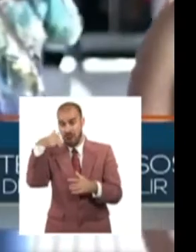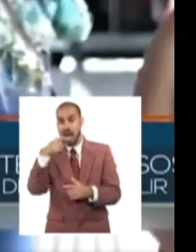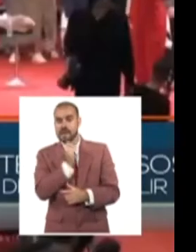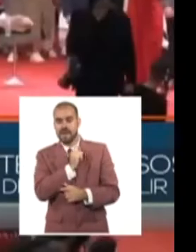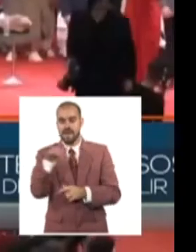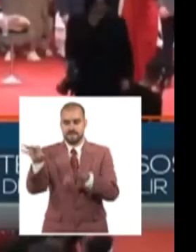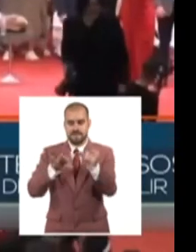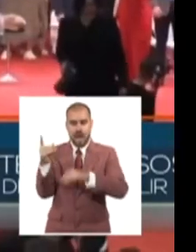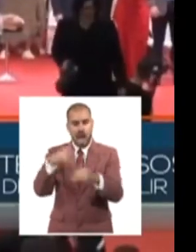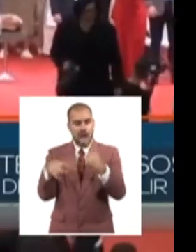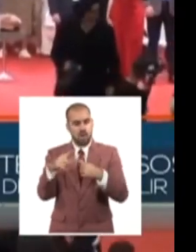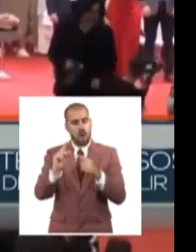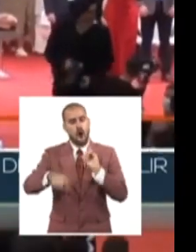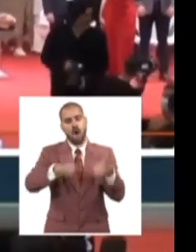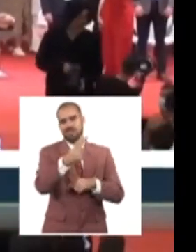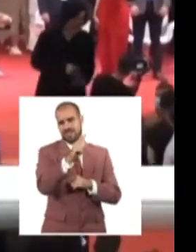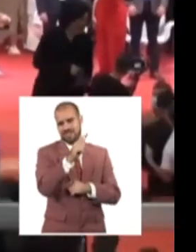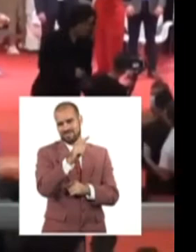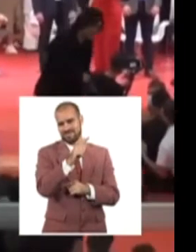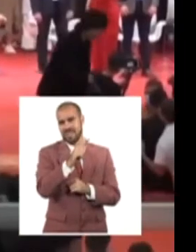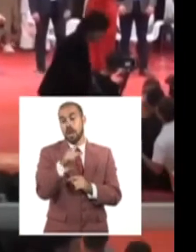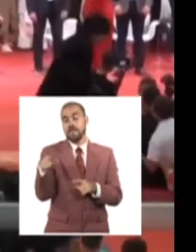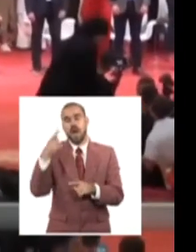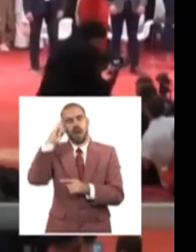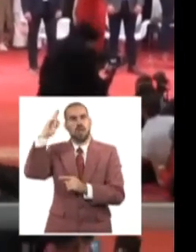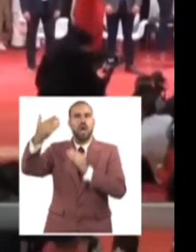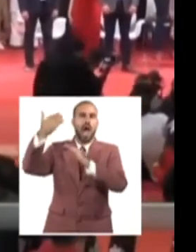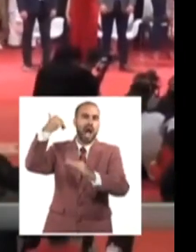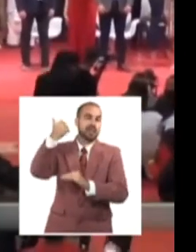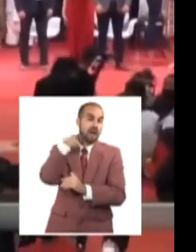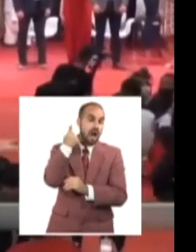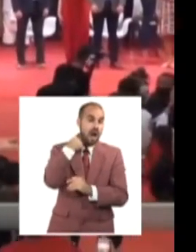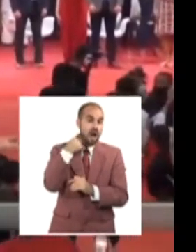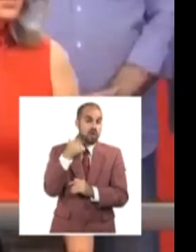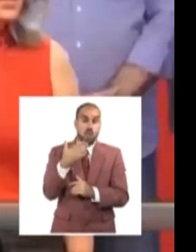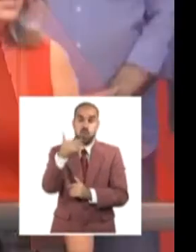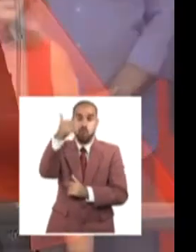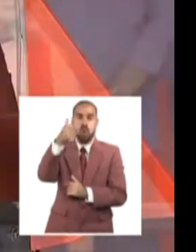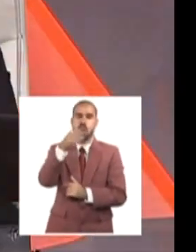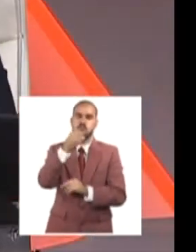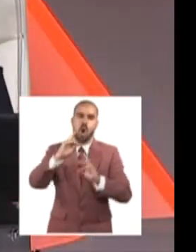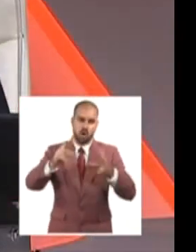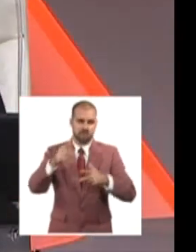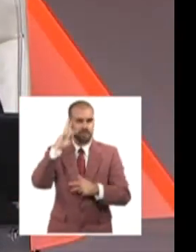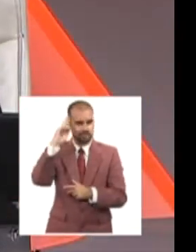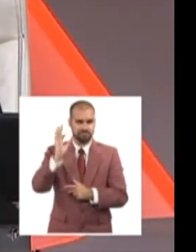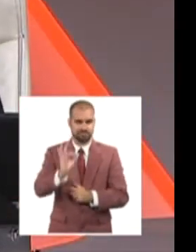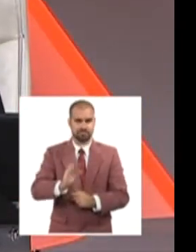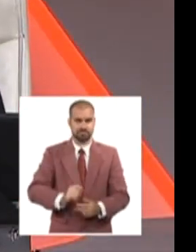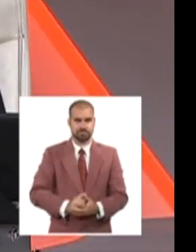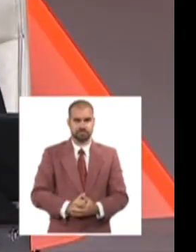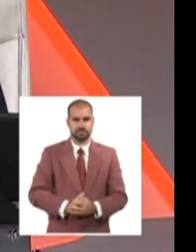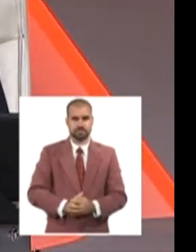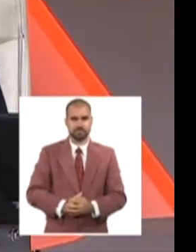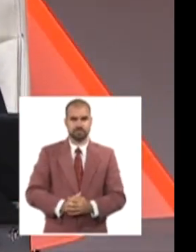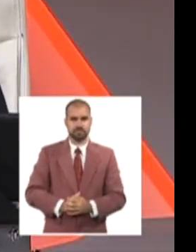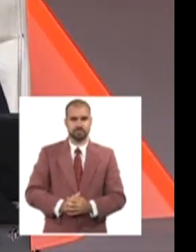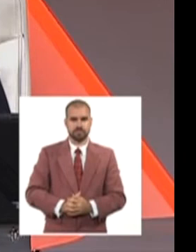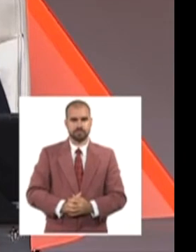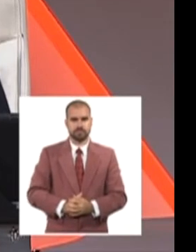el rescate de los años dorados del país por si su lado más pacífico adriana como ves